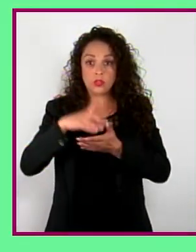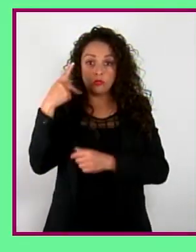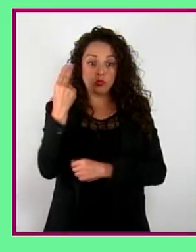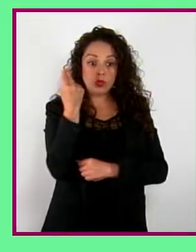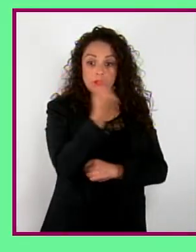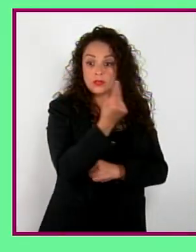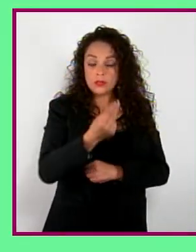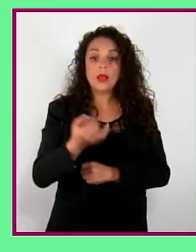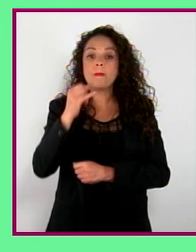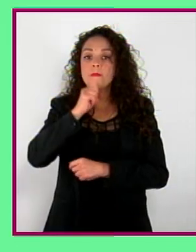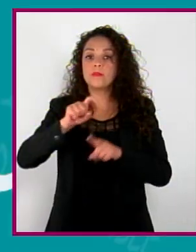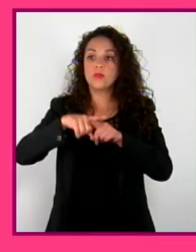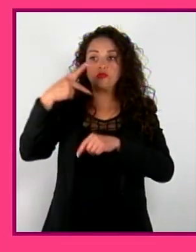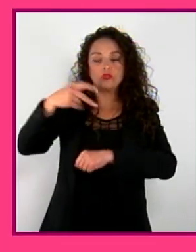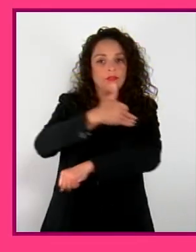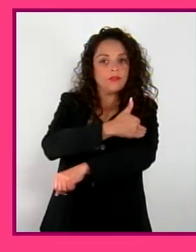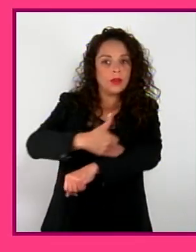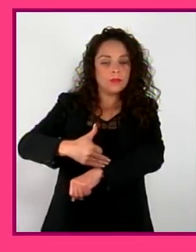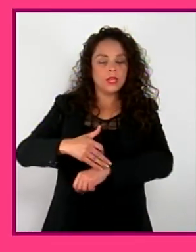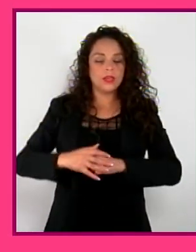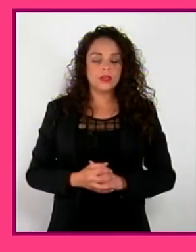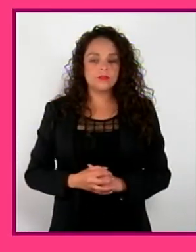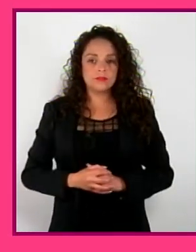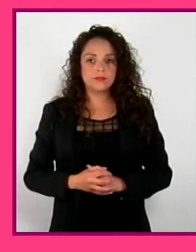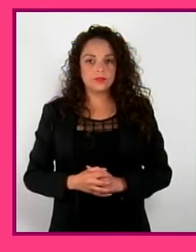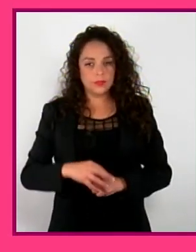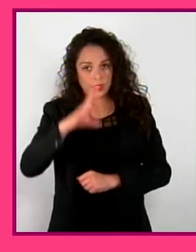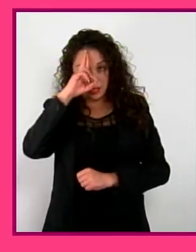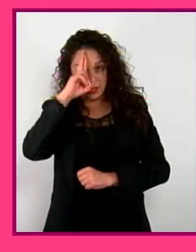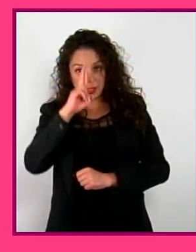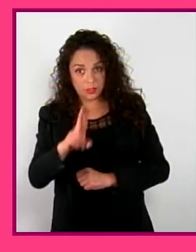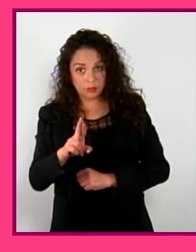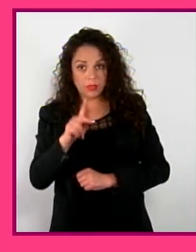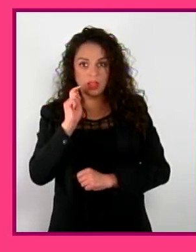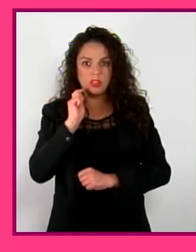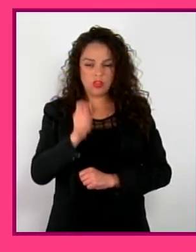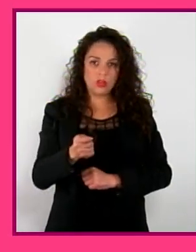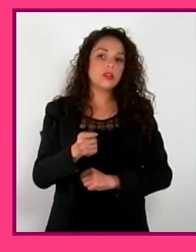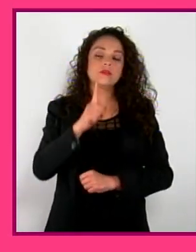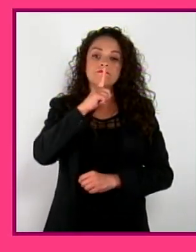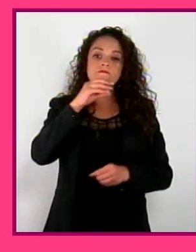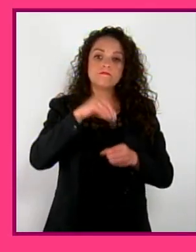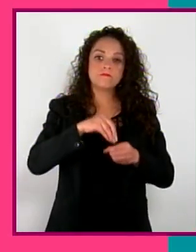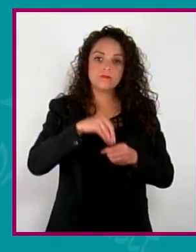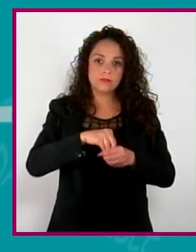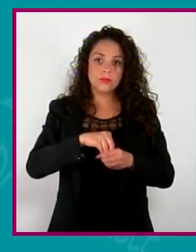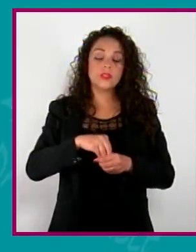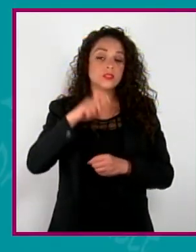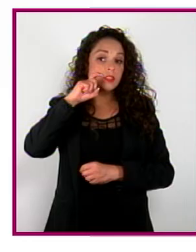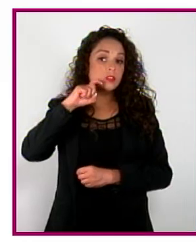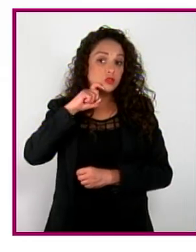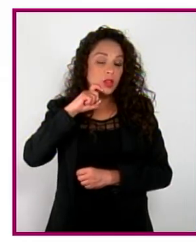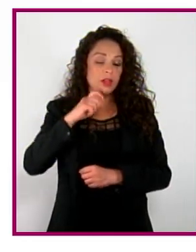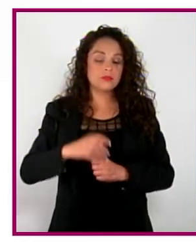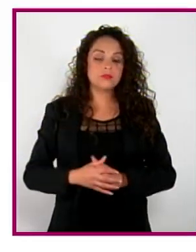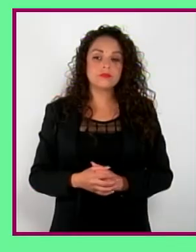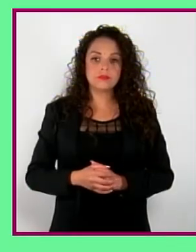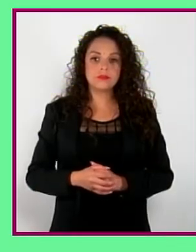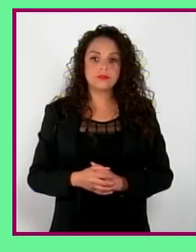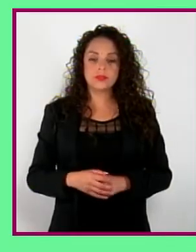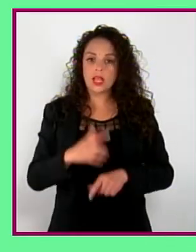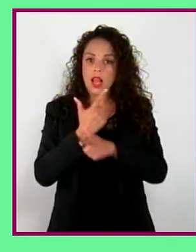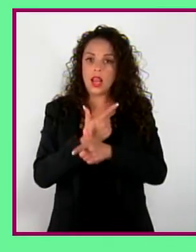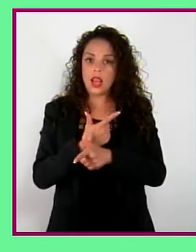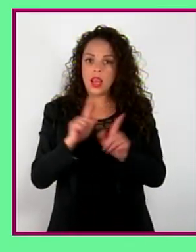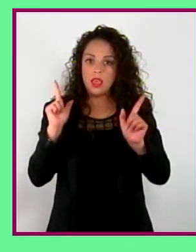sus familias. Derecho al respeto de la intimidad y la privacidad sexual. Derecho al ejercicio